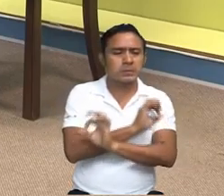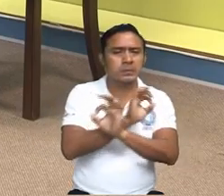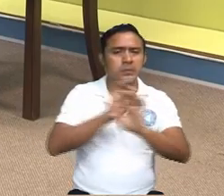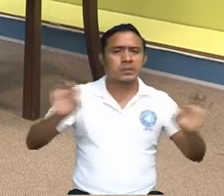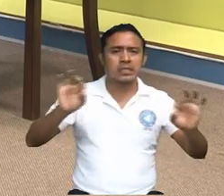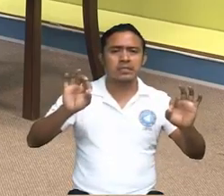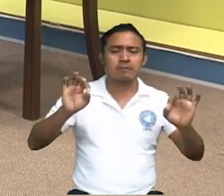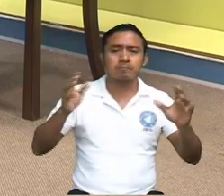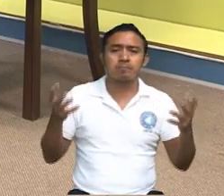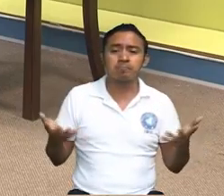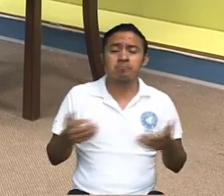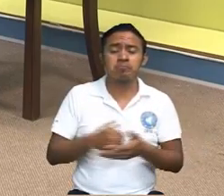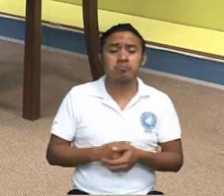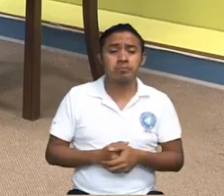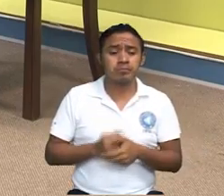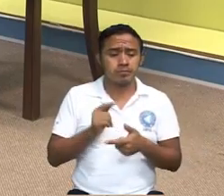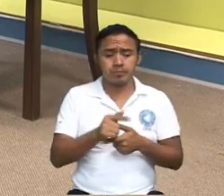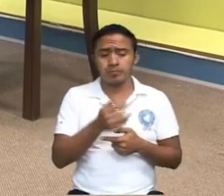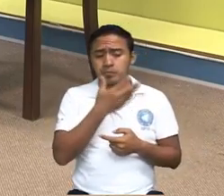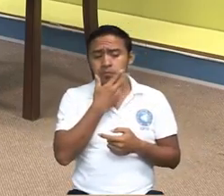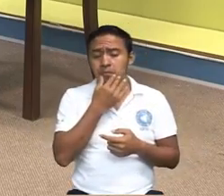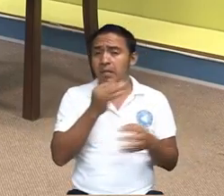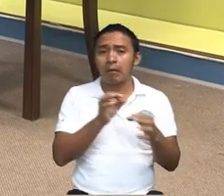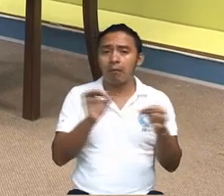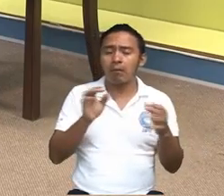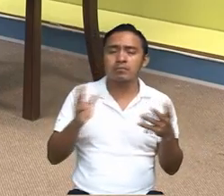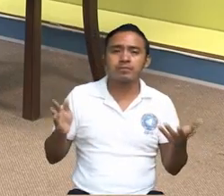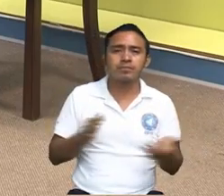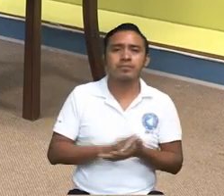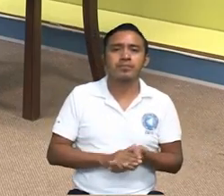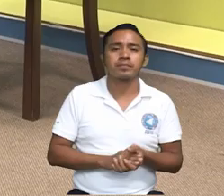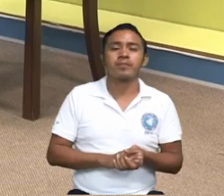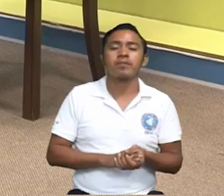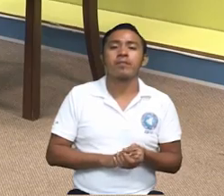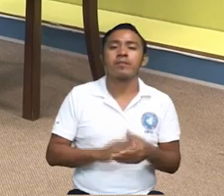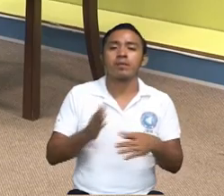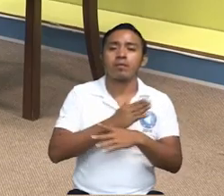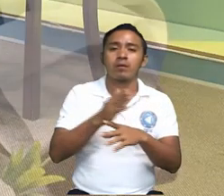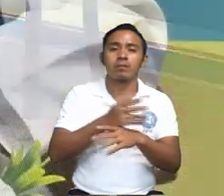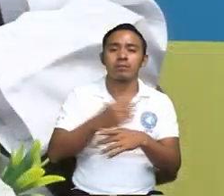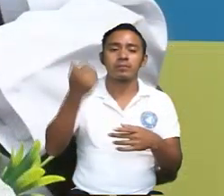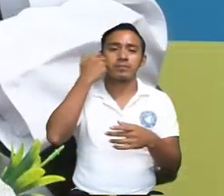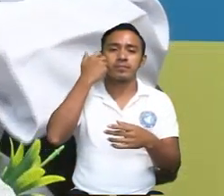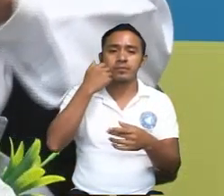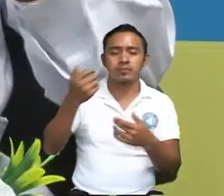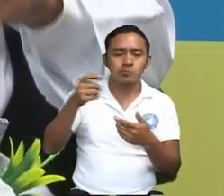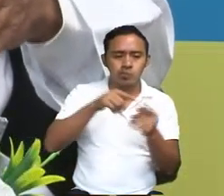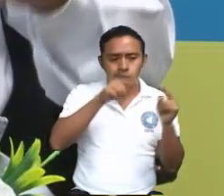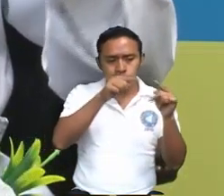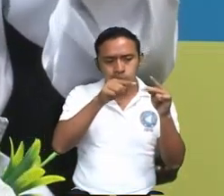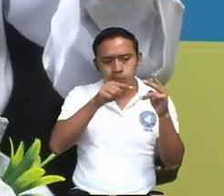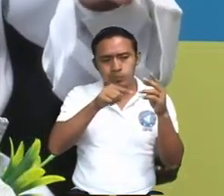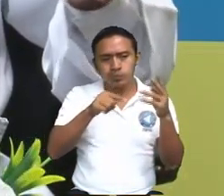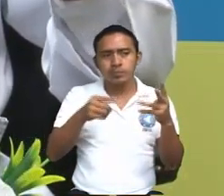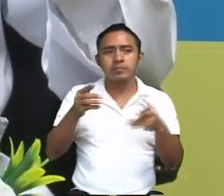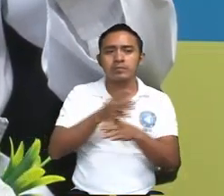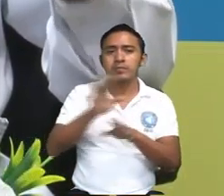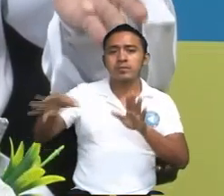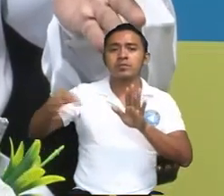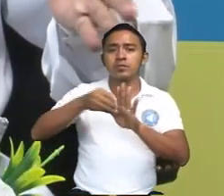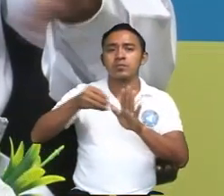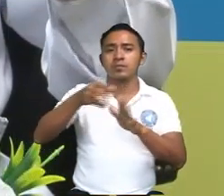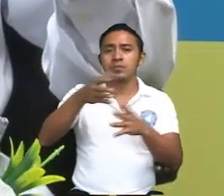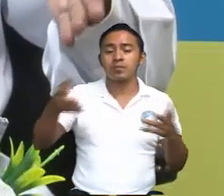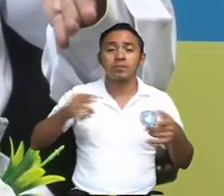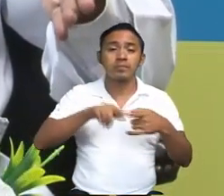no ha habido casos sospechosos de rabia. Nosotros mantenemos dentro de las patologías de vigilancia epidemiológica lo que es la transmisión